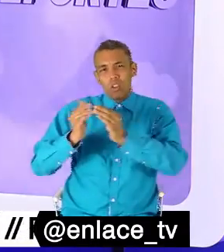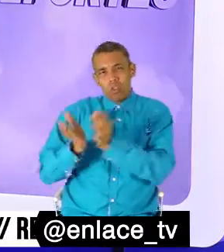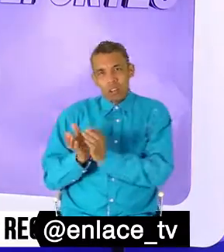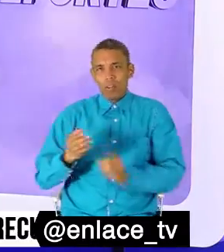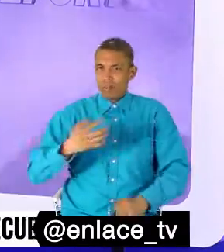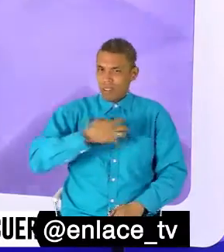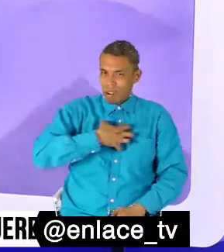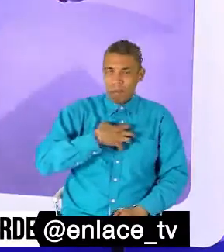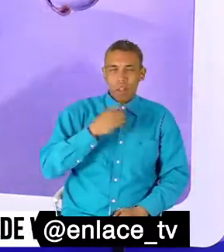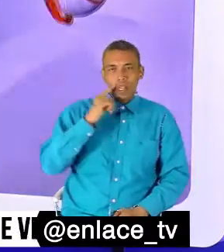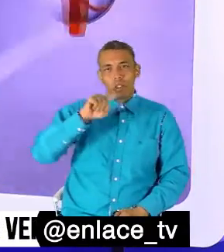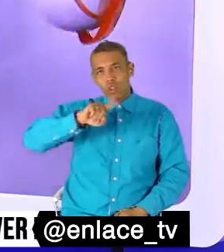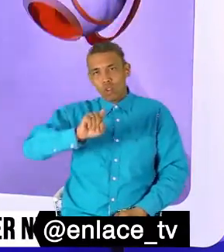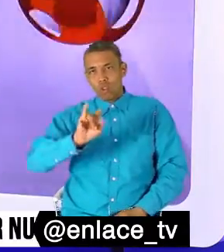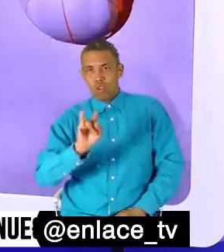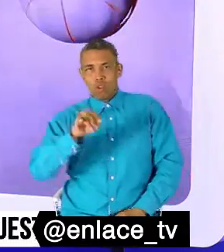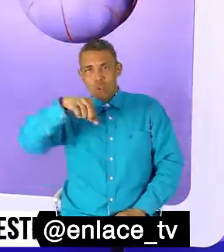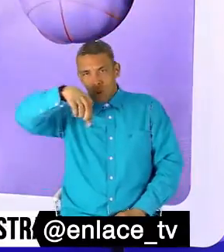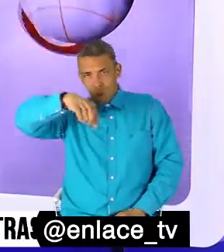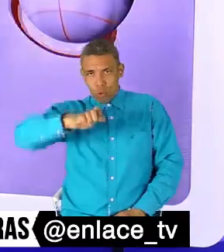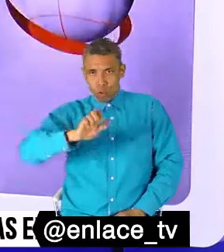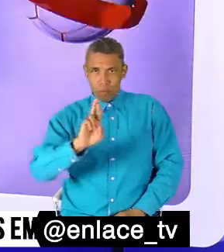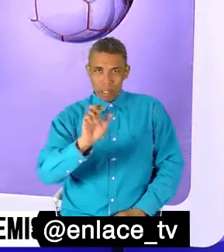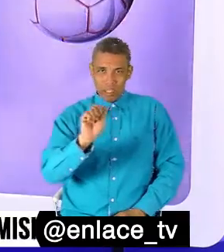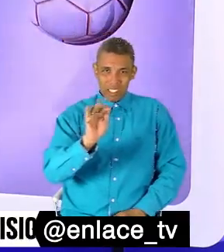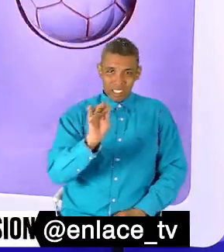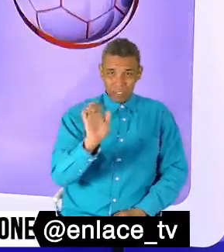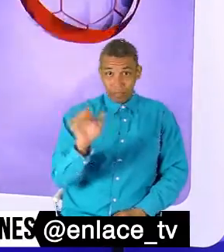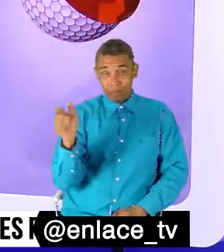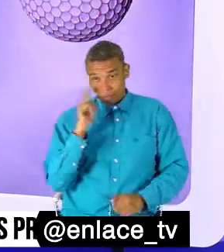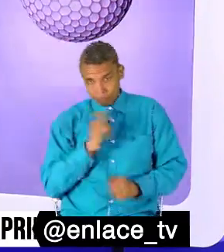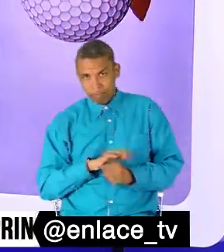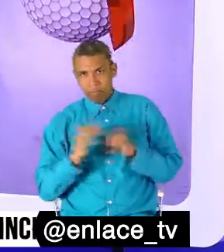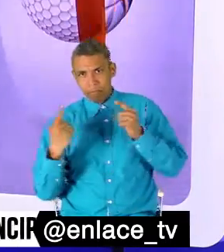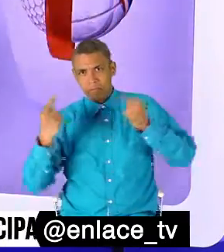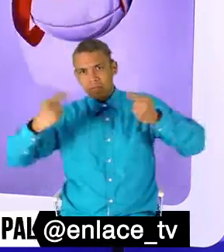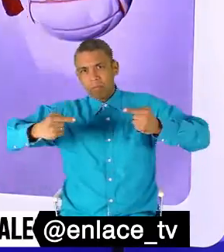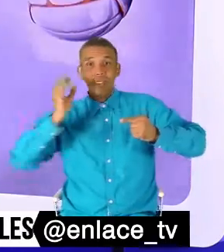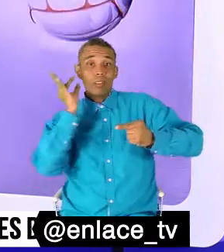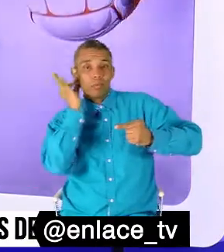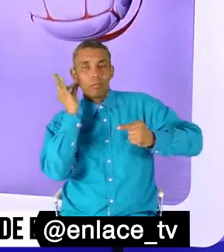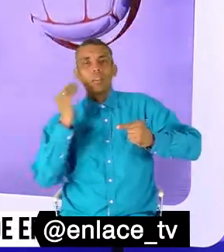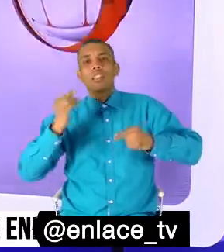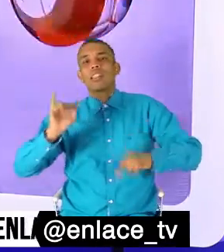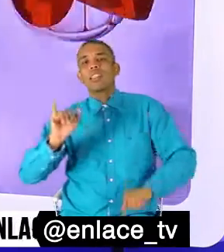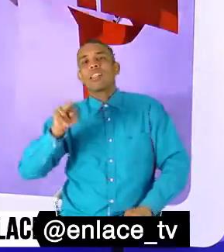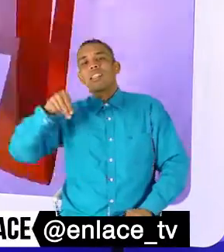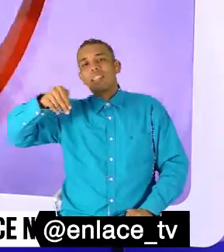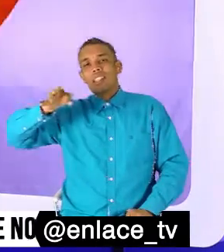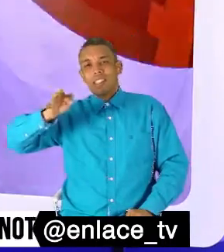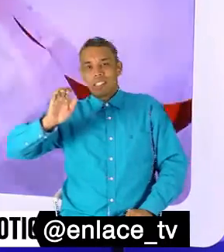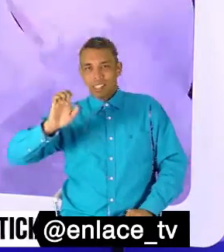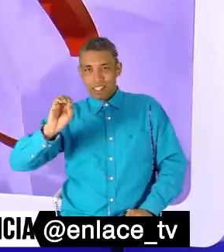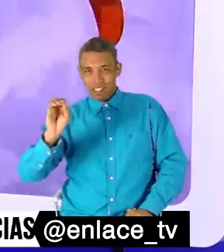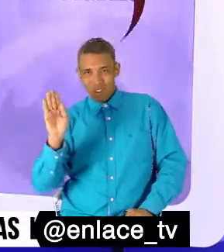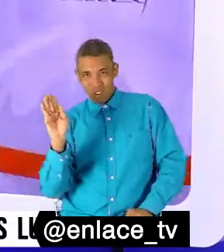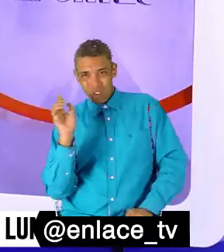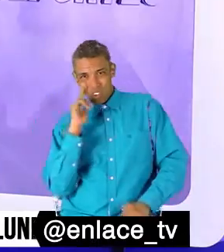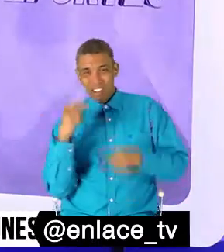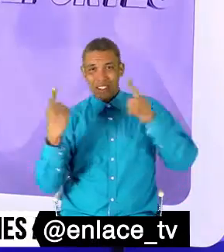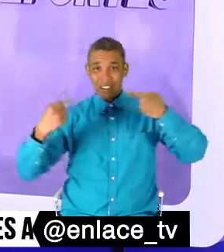han iniciado y han iniciado con un triunfo para el Colegio Intecoba, que derrotó a la Ciudad Educativa del Magdalena Medio en el Coliseo Luis Francisco